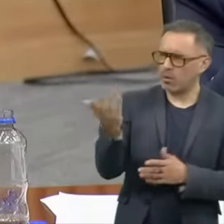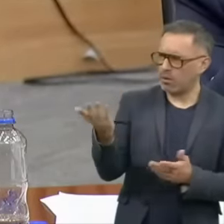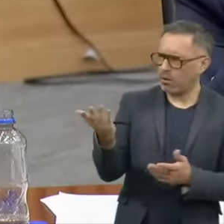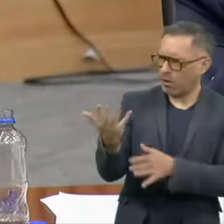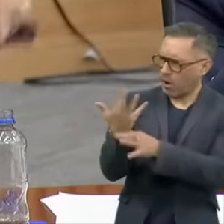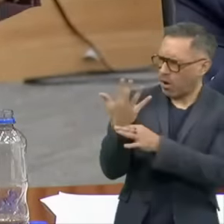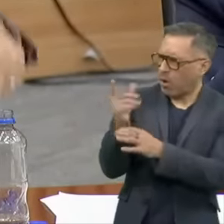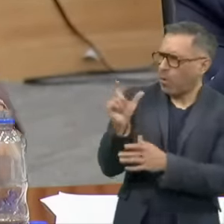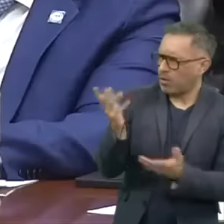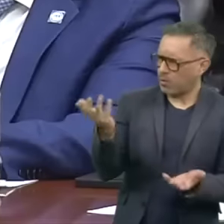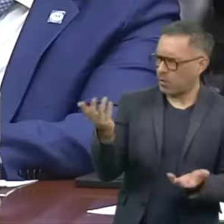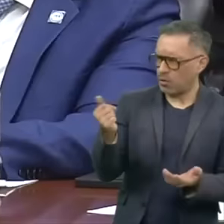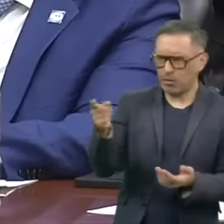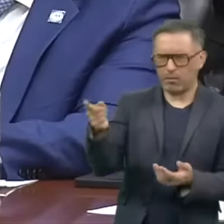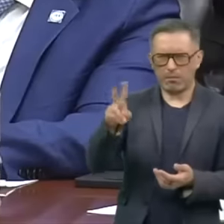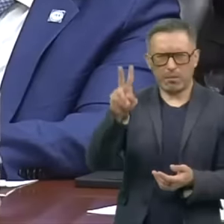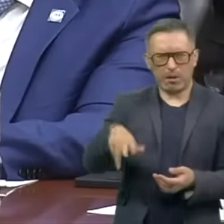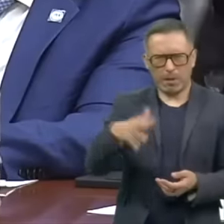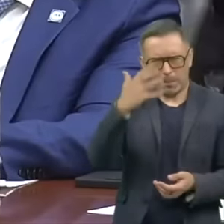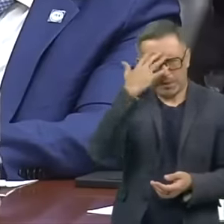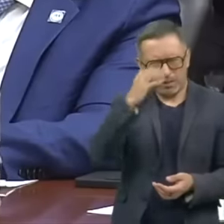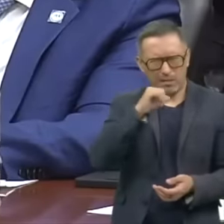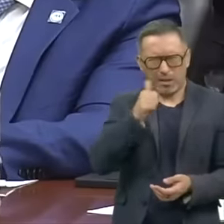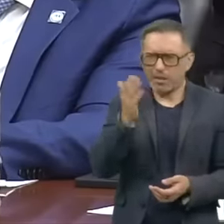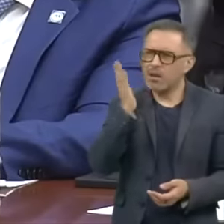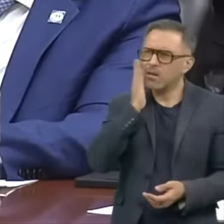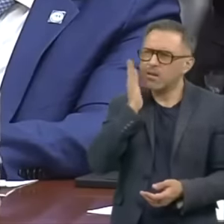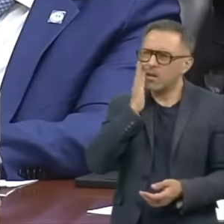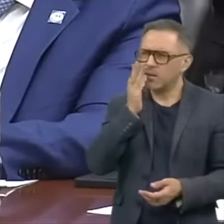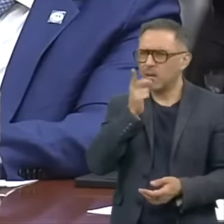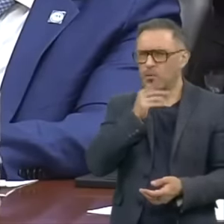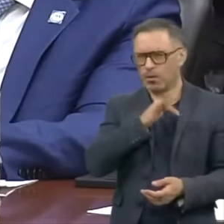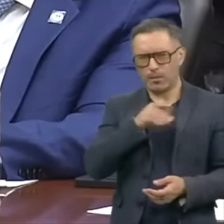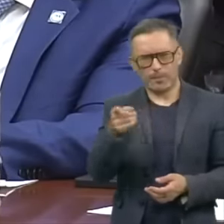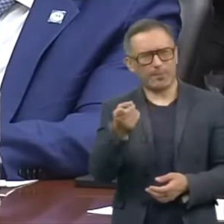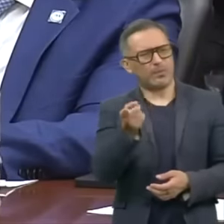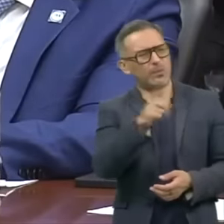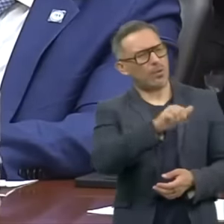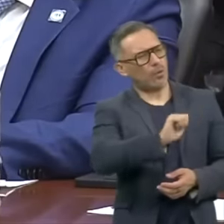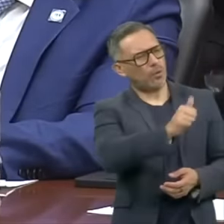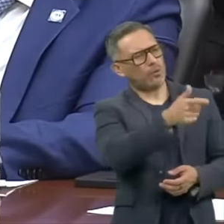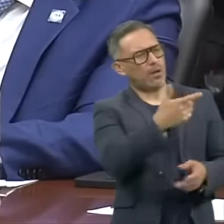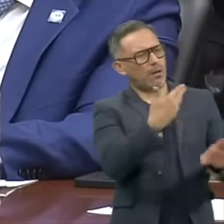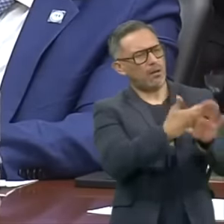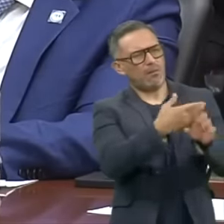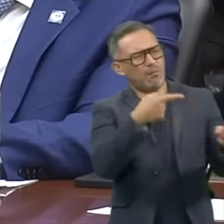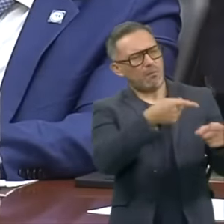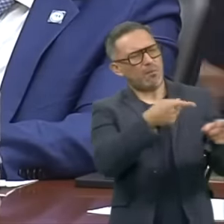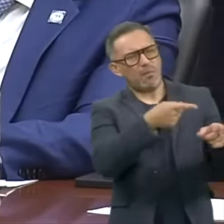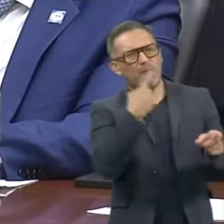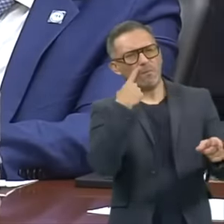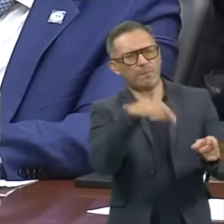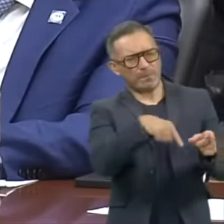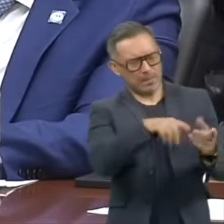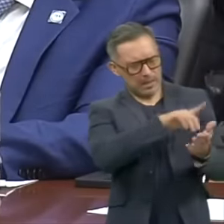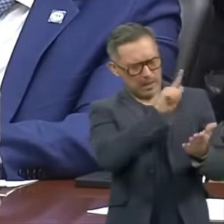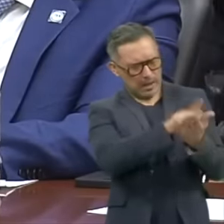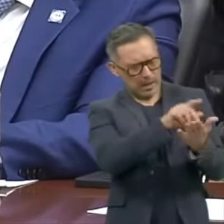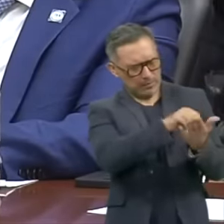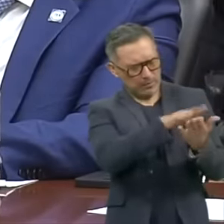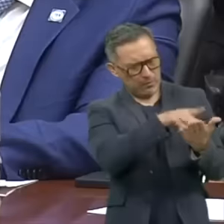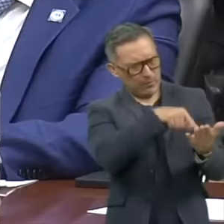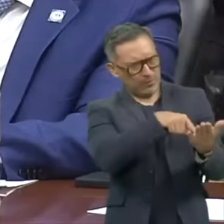Venir a utilizar una figura de coalición y reprocharle a la otra que haga y use lo que está establecido en la ley, se